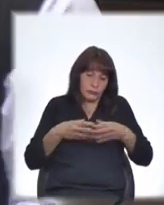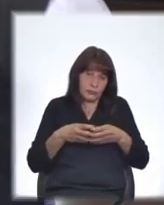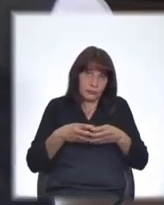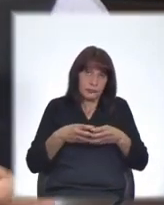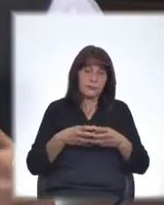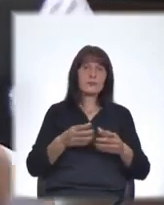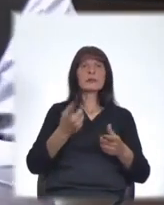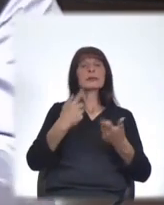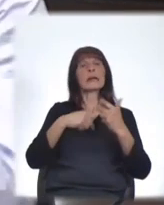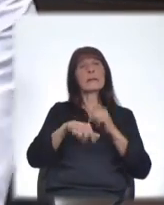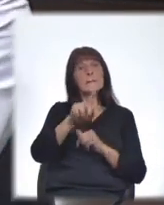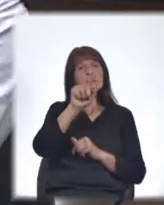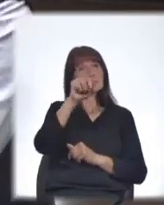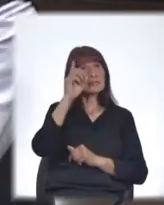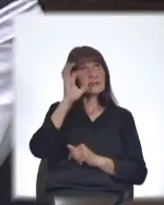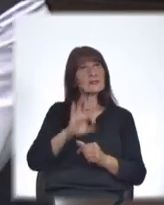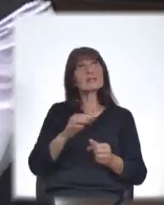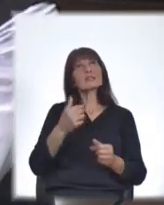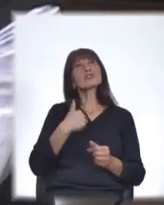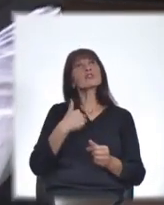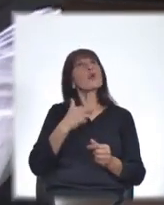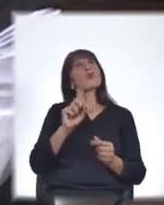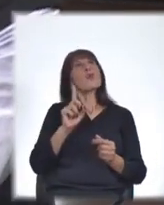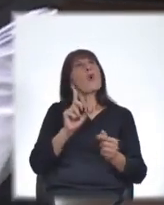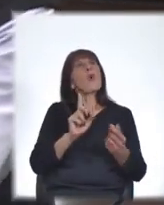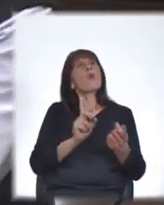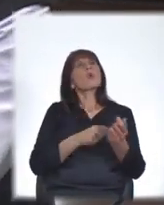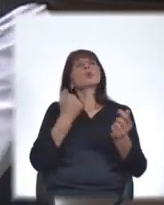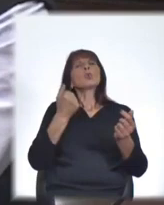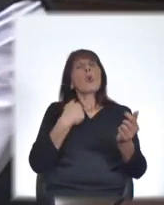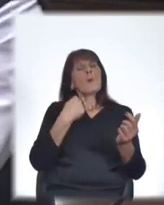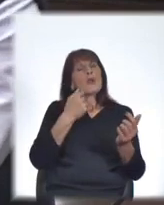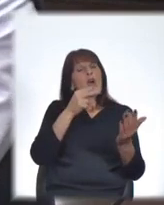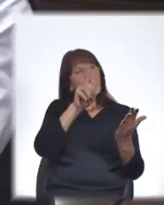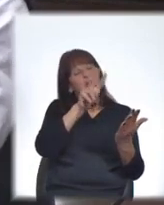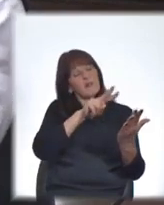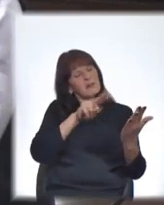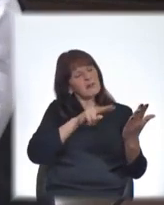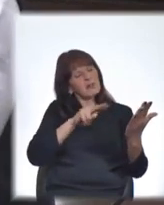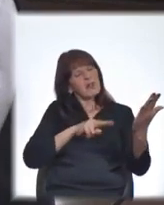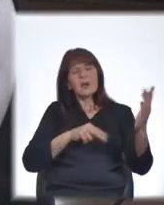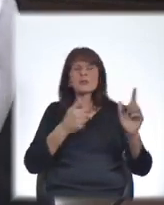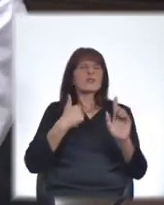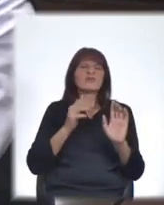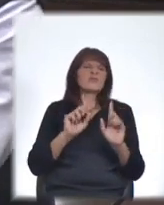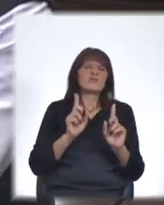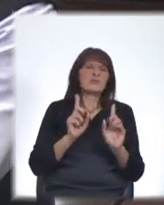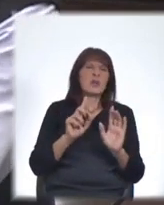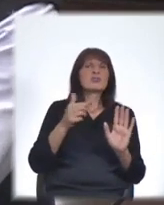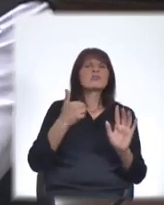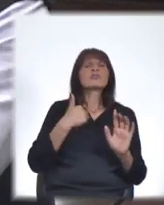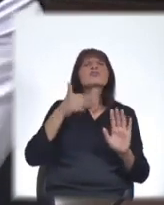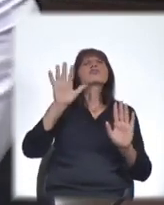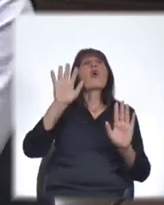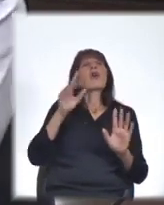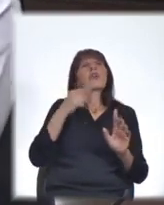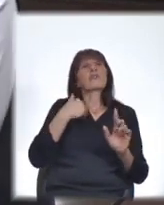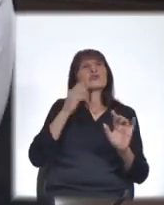sabe, señor presidente, que yo no acostumbro leer mucho en sala, más bien que me apasiono y me voy por las